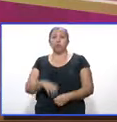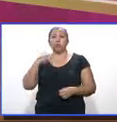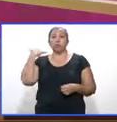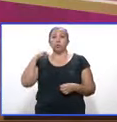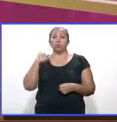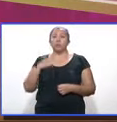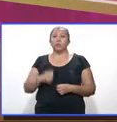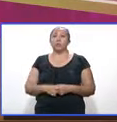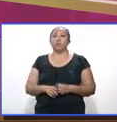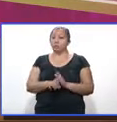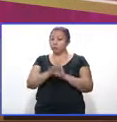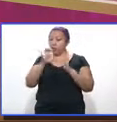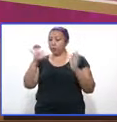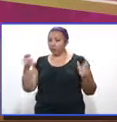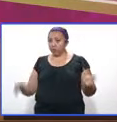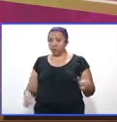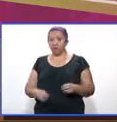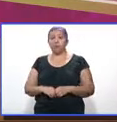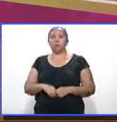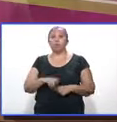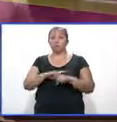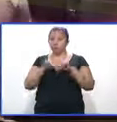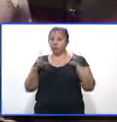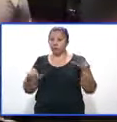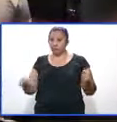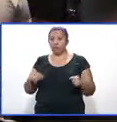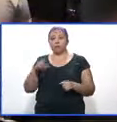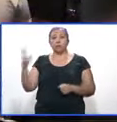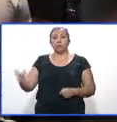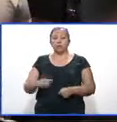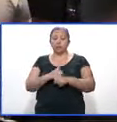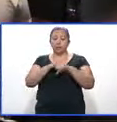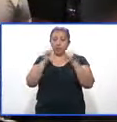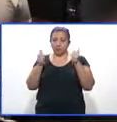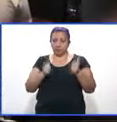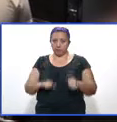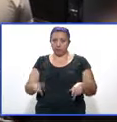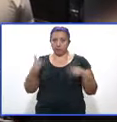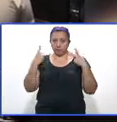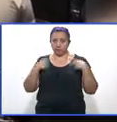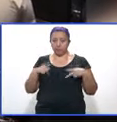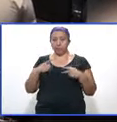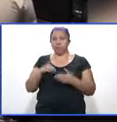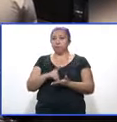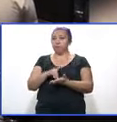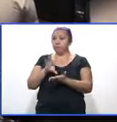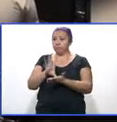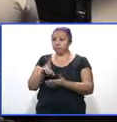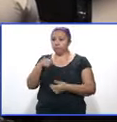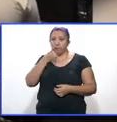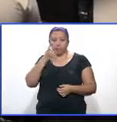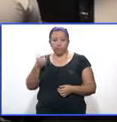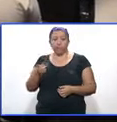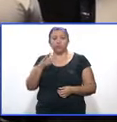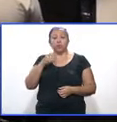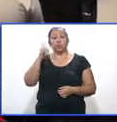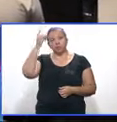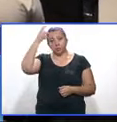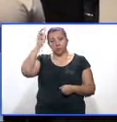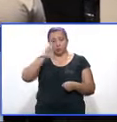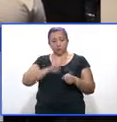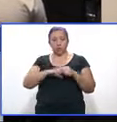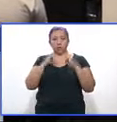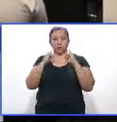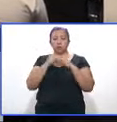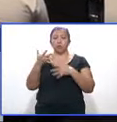Yucatán es ejemplo para el país por mostrar las habilidades artísticas de las personas con discapacidad, afirmó la directora del Instituto para